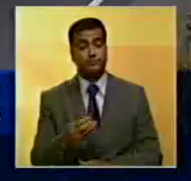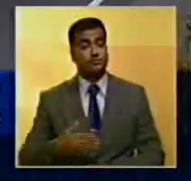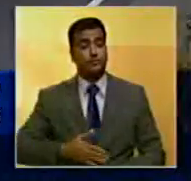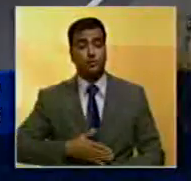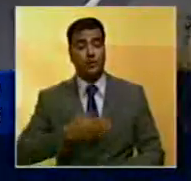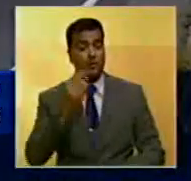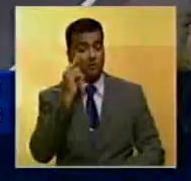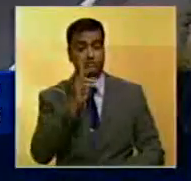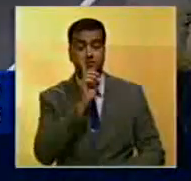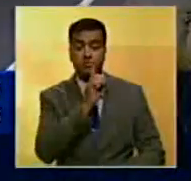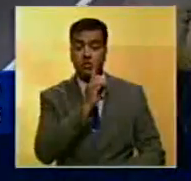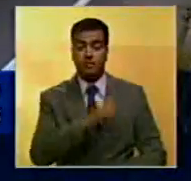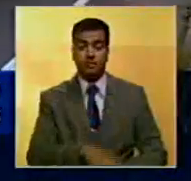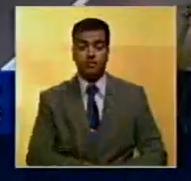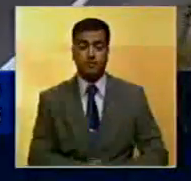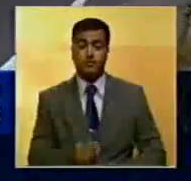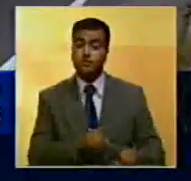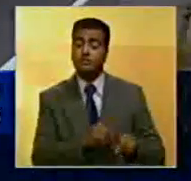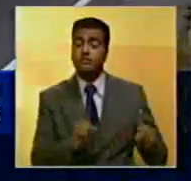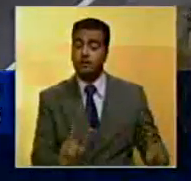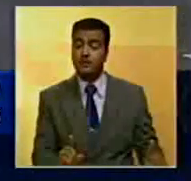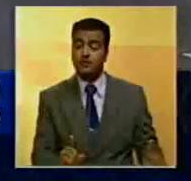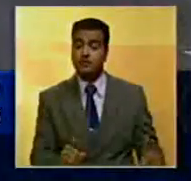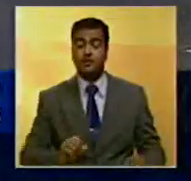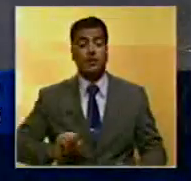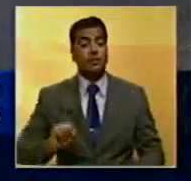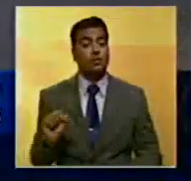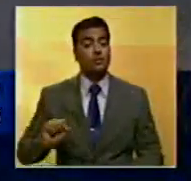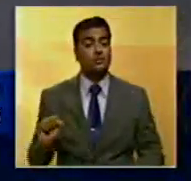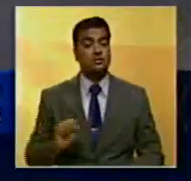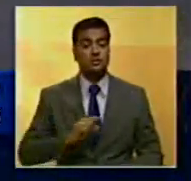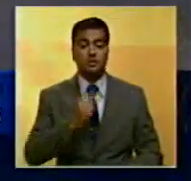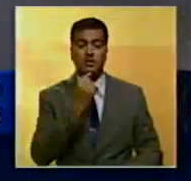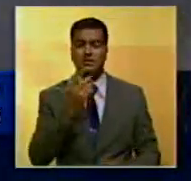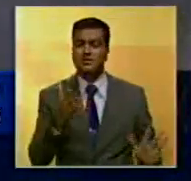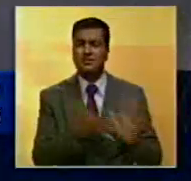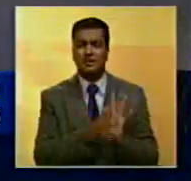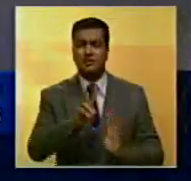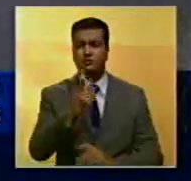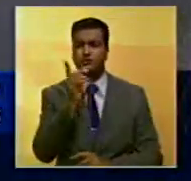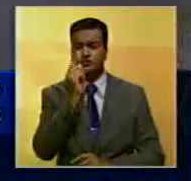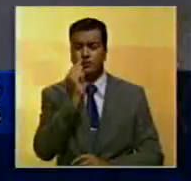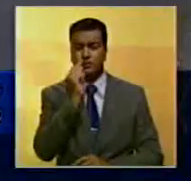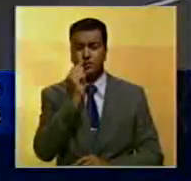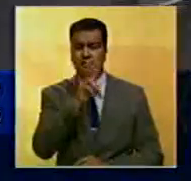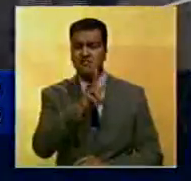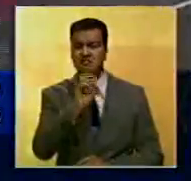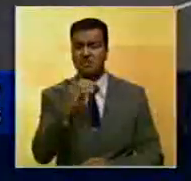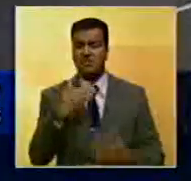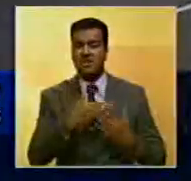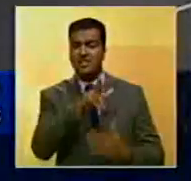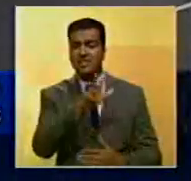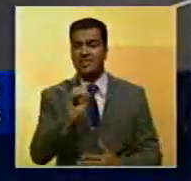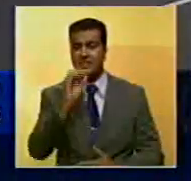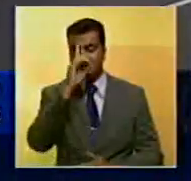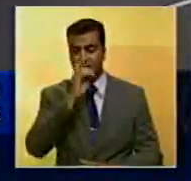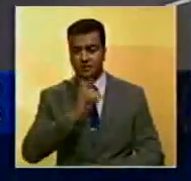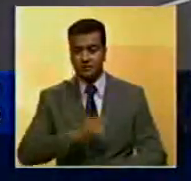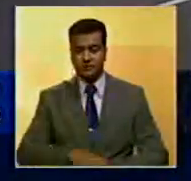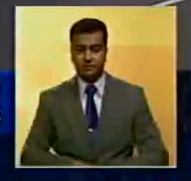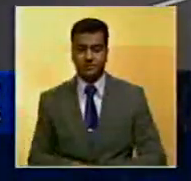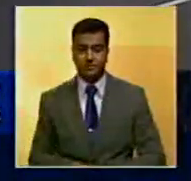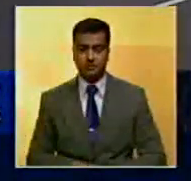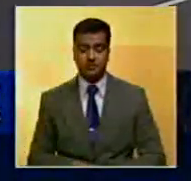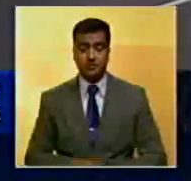ser identificadas. Sin embargo, los funcionarios policiales indicaron que se trata de dos hombres entre 20 y 30 años. Debido